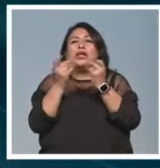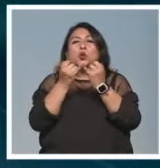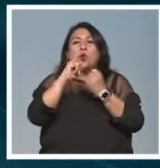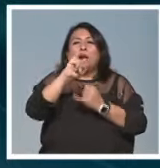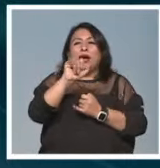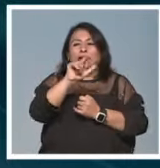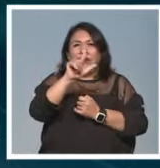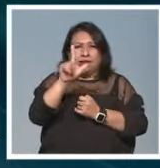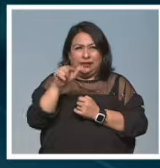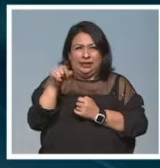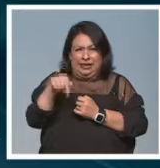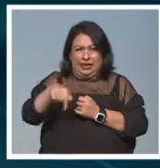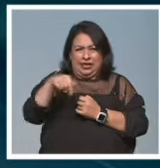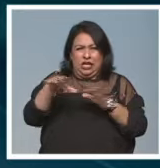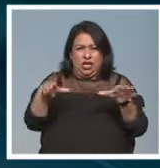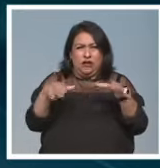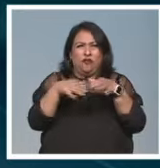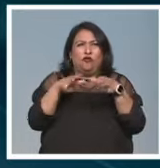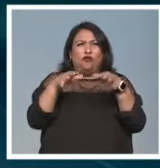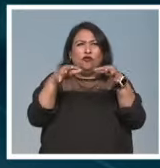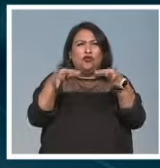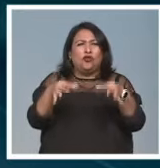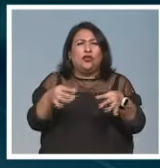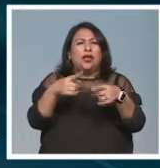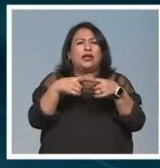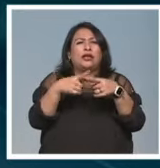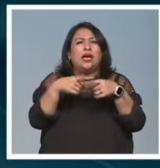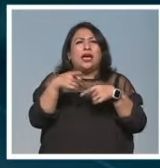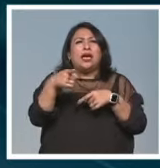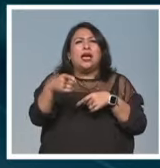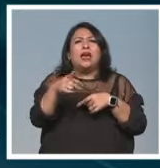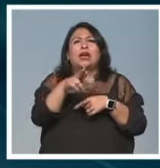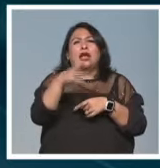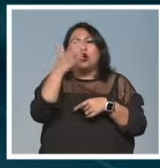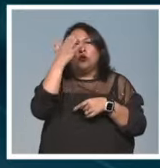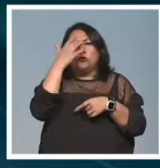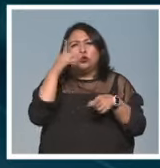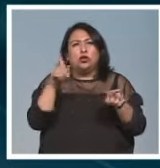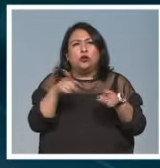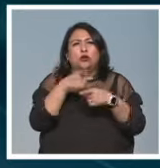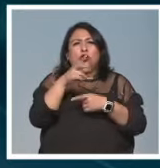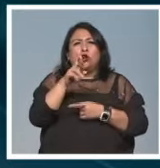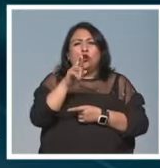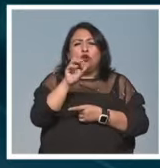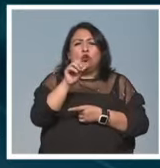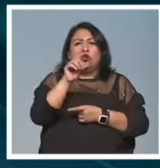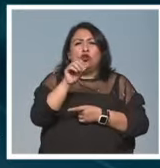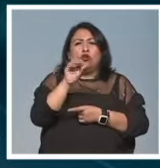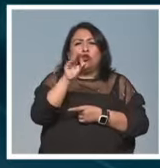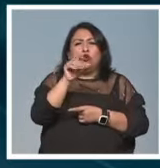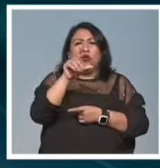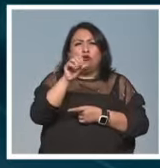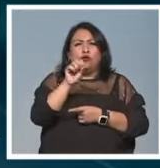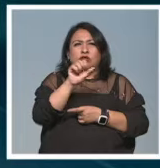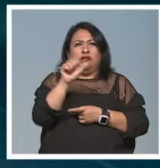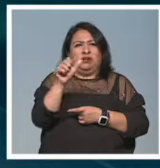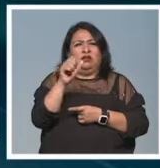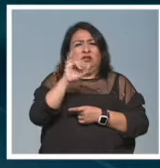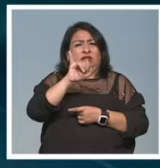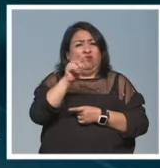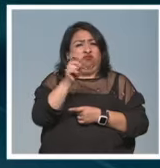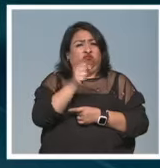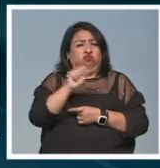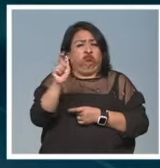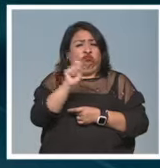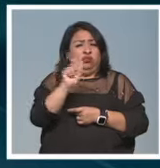Esta orquesta la fundó el reconocido músico Rodolfo Sánchez Vega, un jazzista internacionalmente